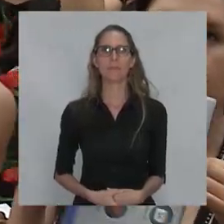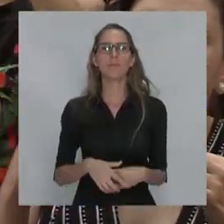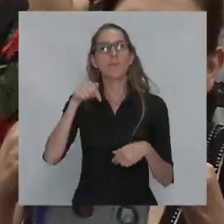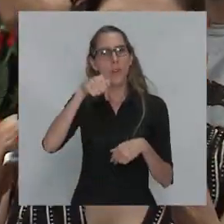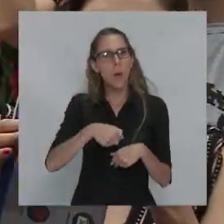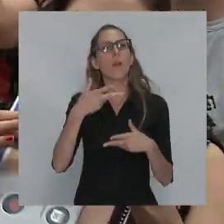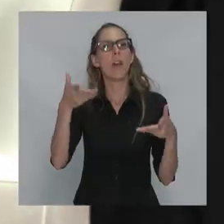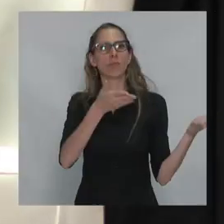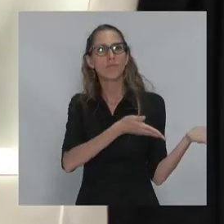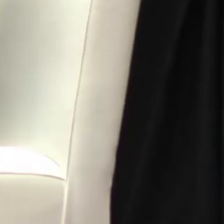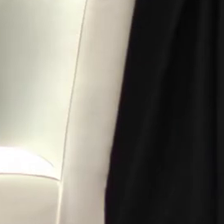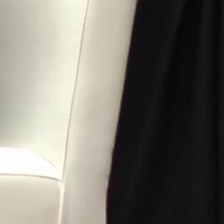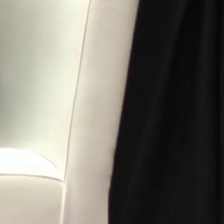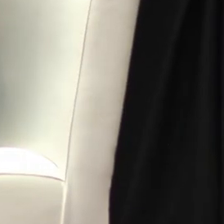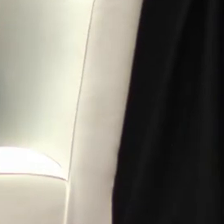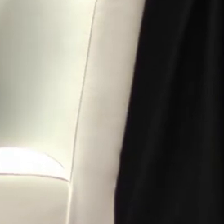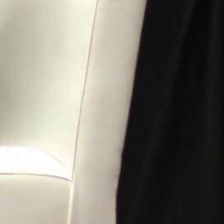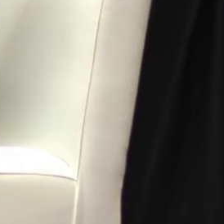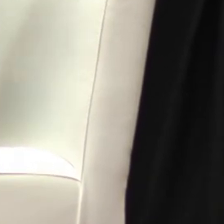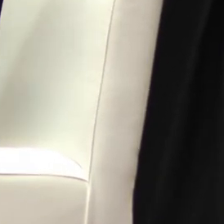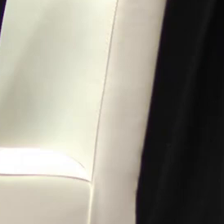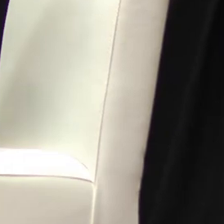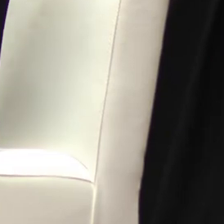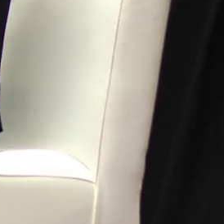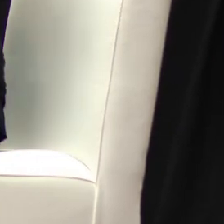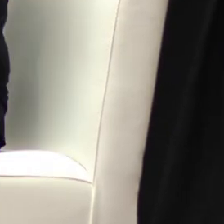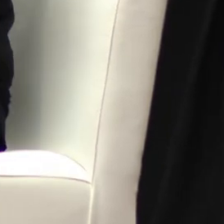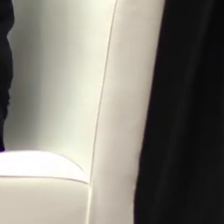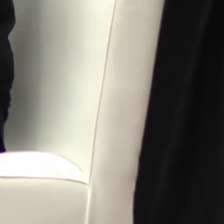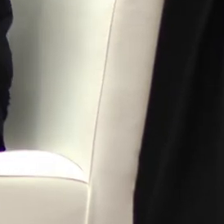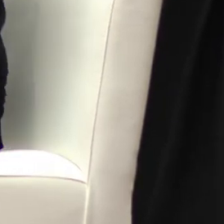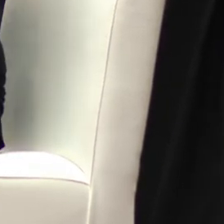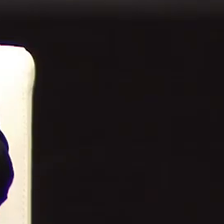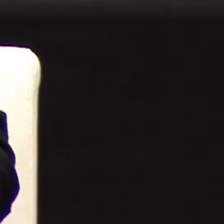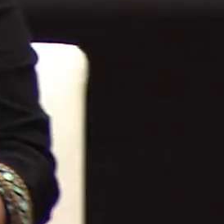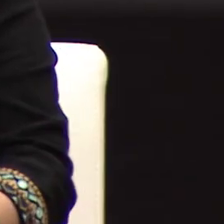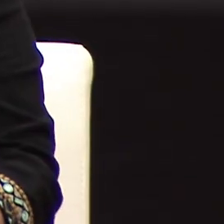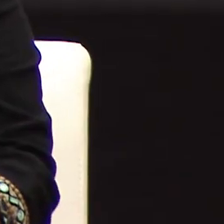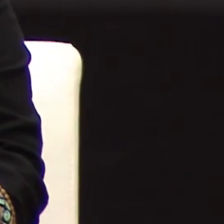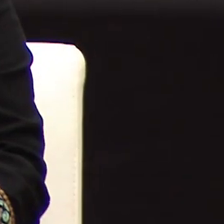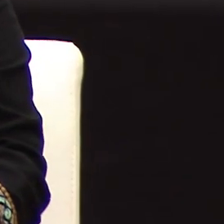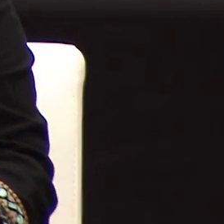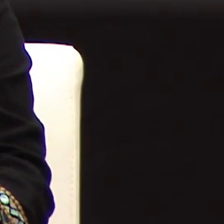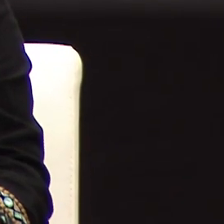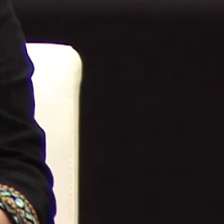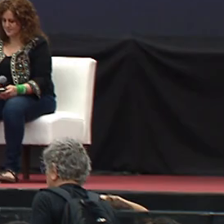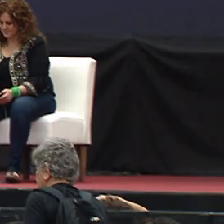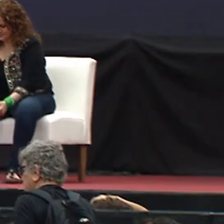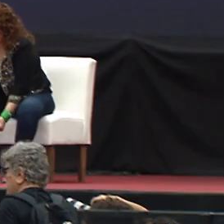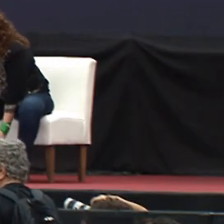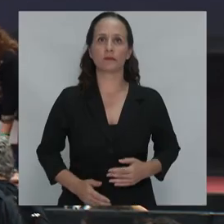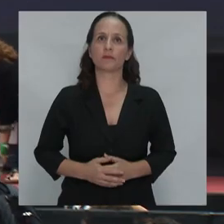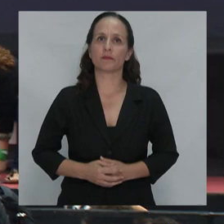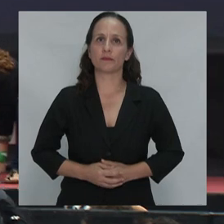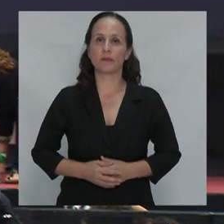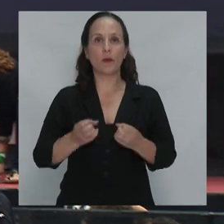Escuchamos entonces a continuación, gracias Gabriela, a Sandra Torlucci. Bueno, hola, buenas tardes a todas,